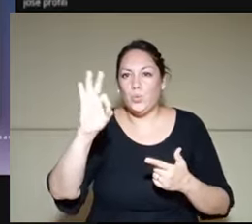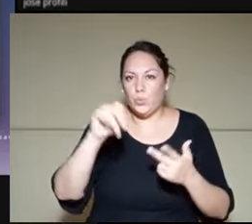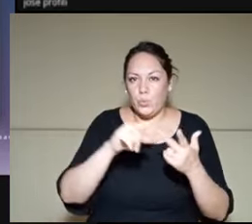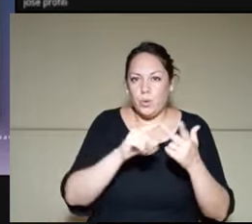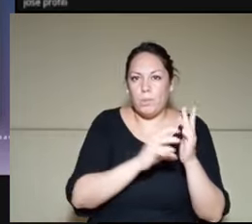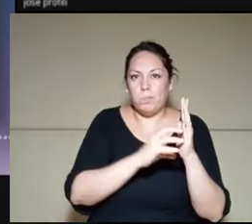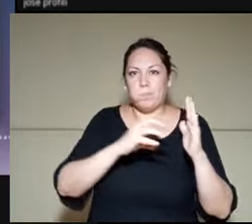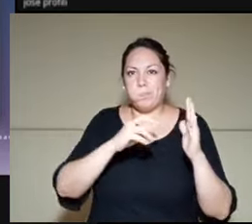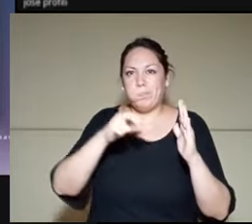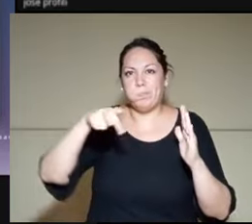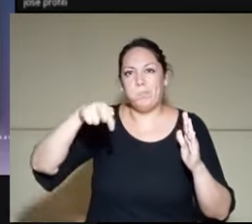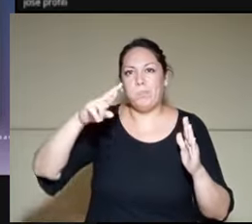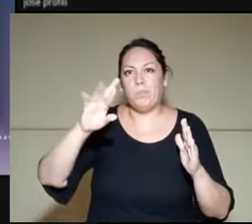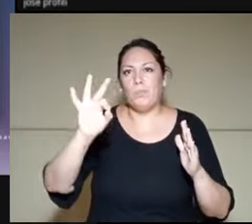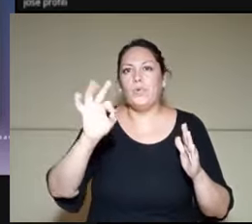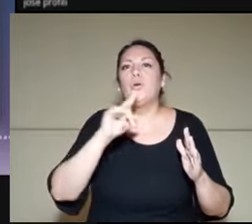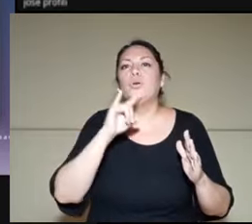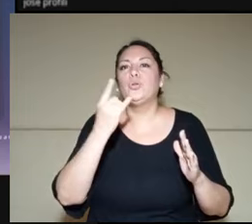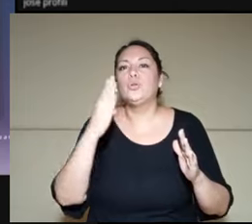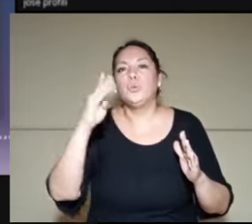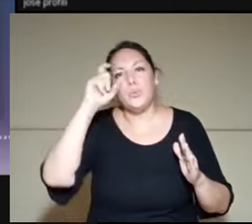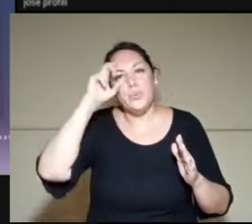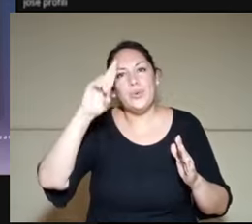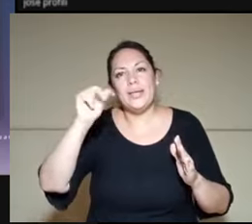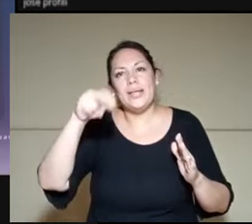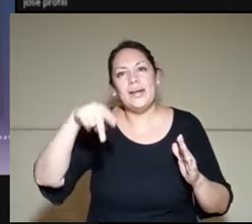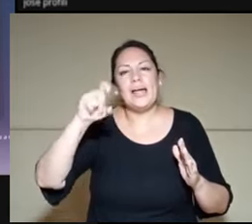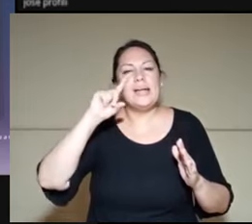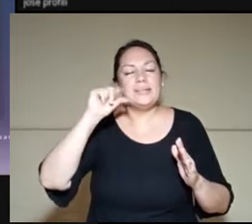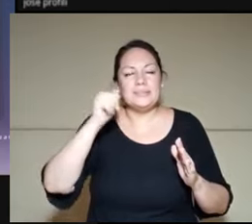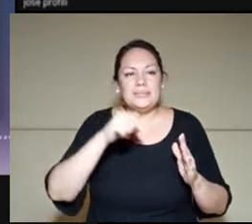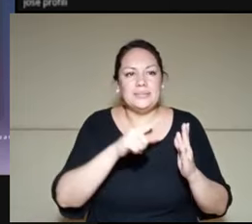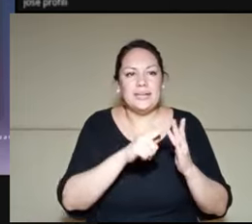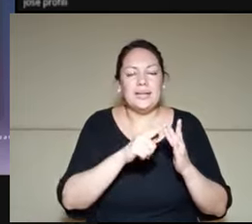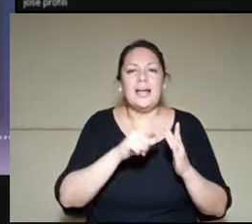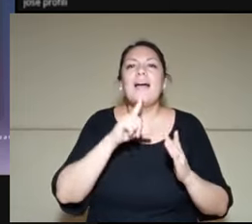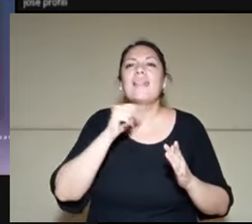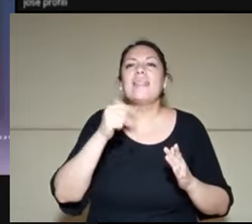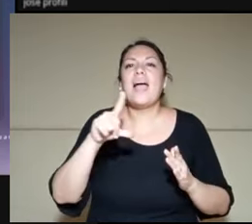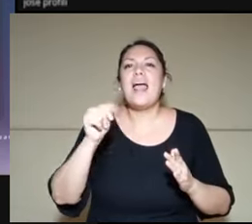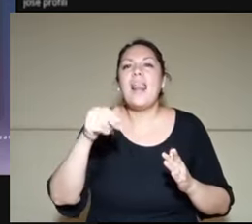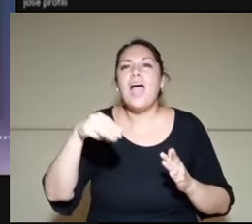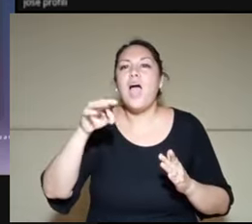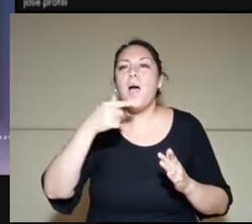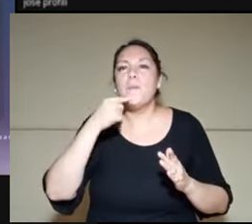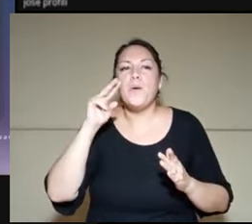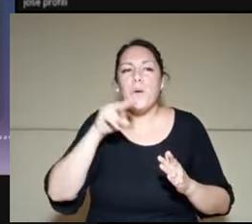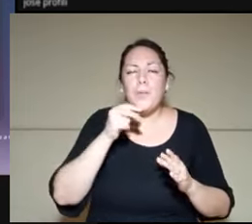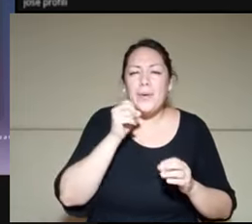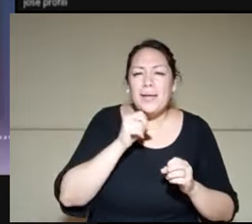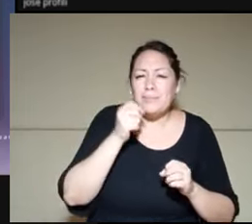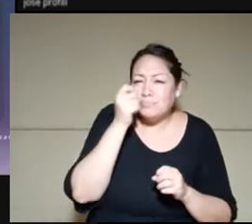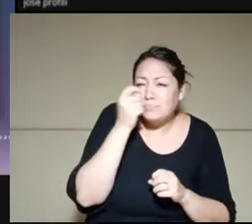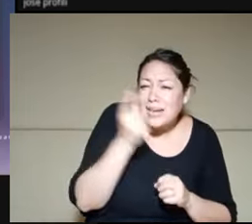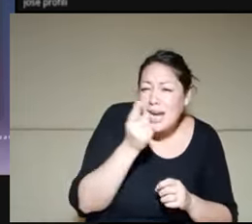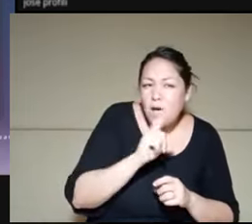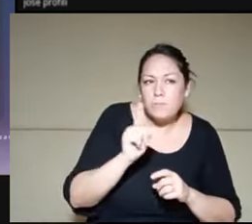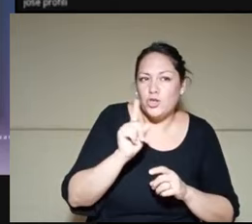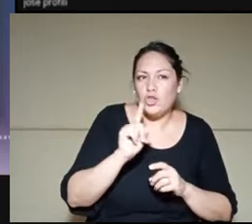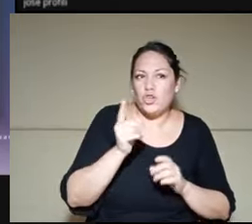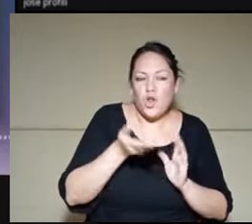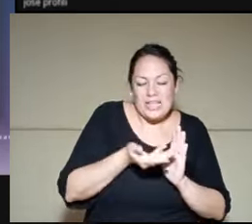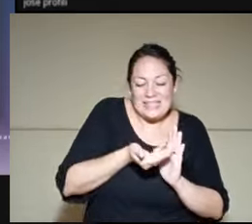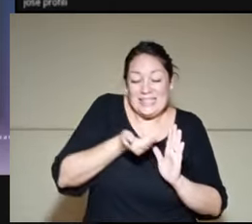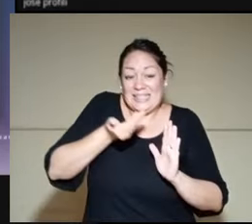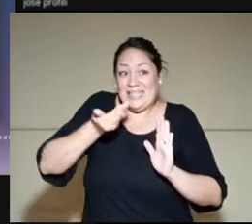Los tálamos, que son estas zonas que están bien dentro del encéfalo. Yo no los voy a ver los tálamos a simple vista, tengo que levantar